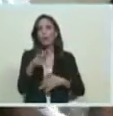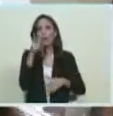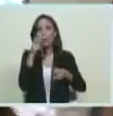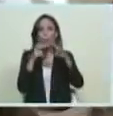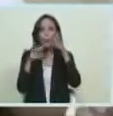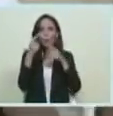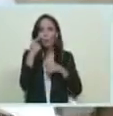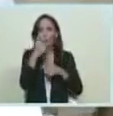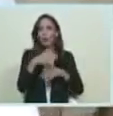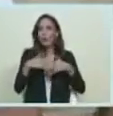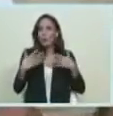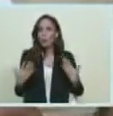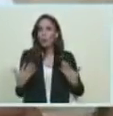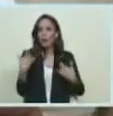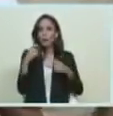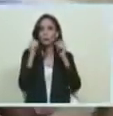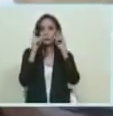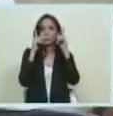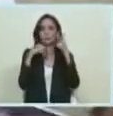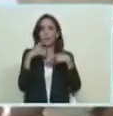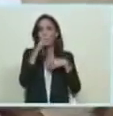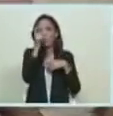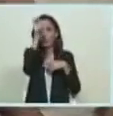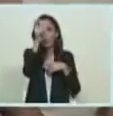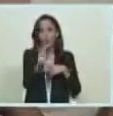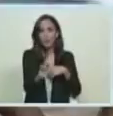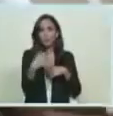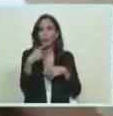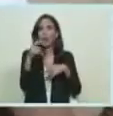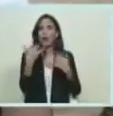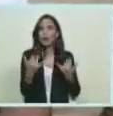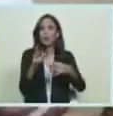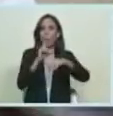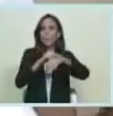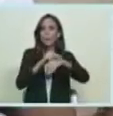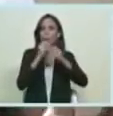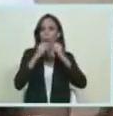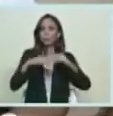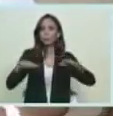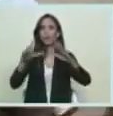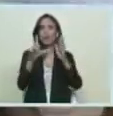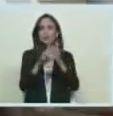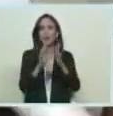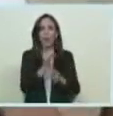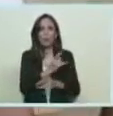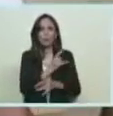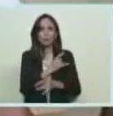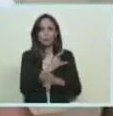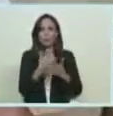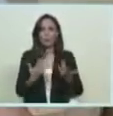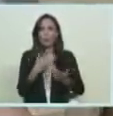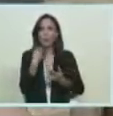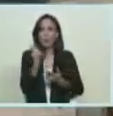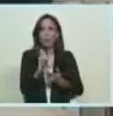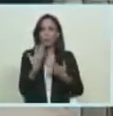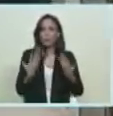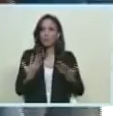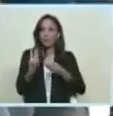escuchar cuáles han sido las impresiones, doctora, en este gran despliegue en liceos y universidades para con nuestros